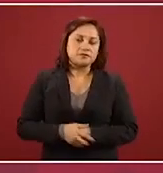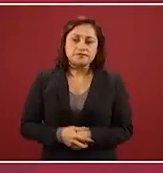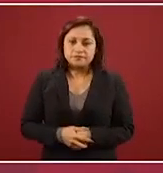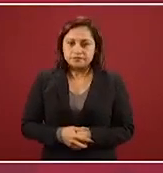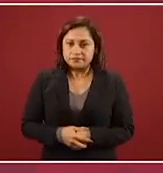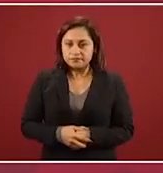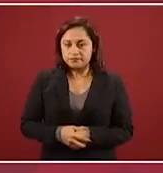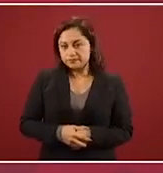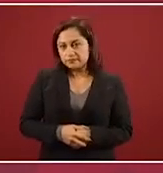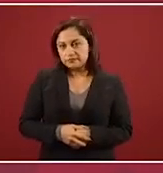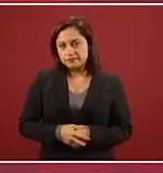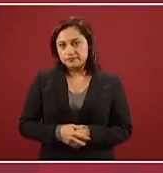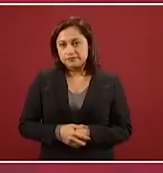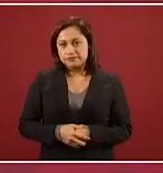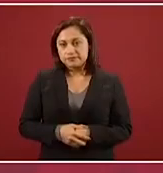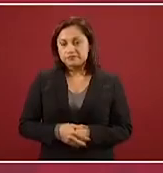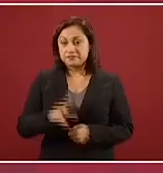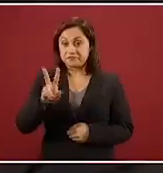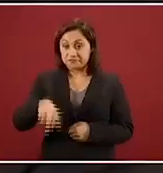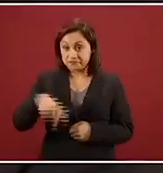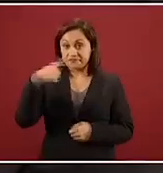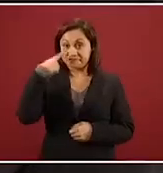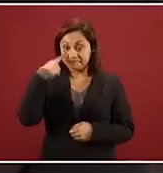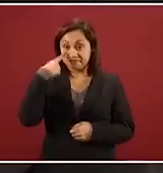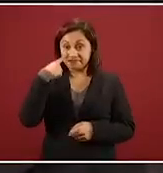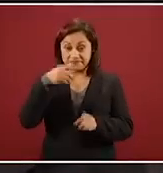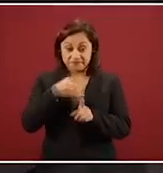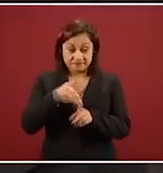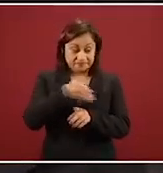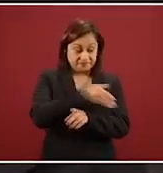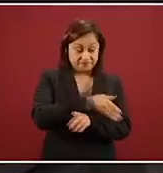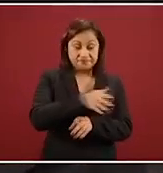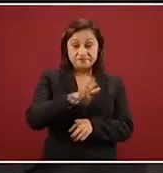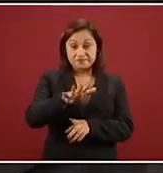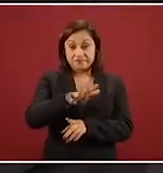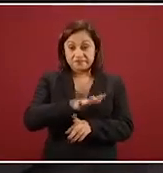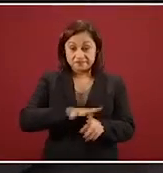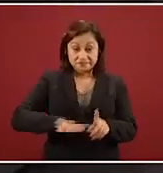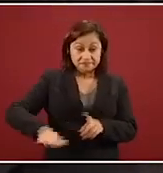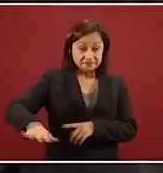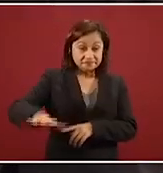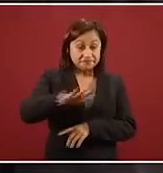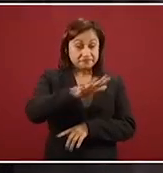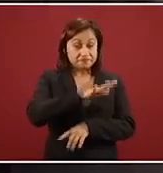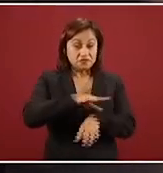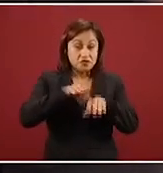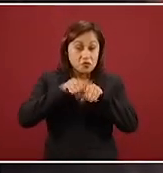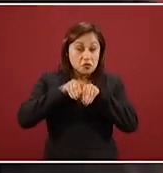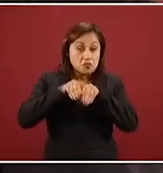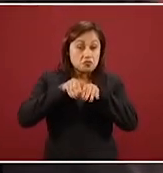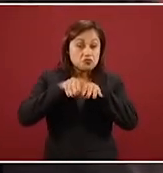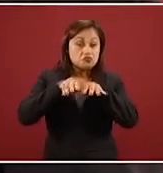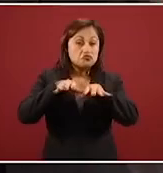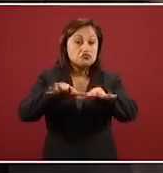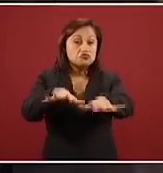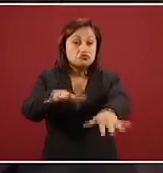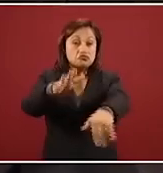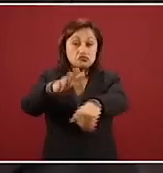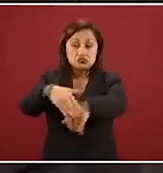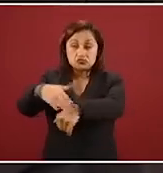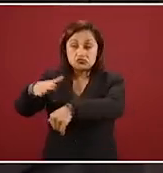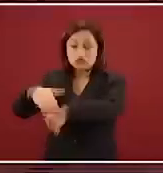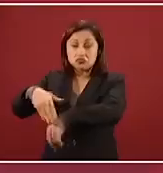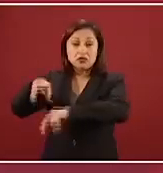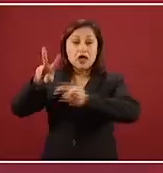Hubo toda una campaña en contra, ¿sí?, de la política,